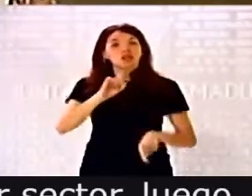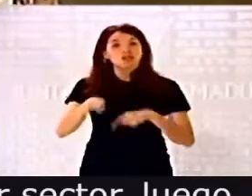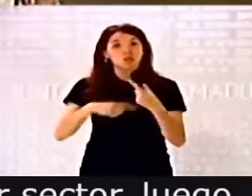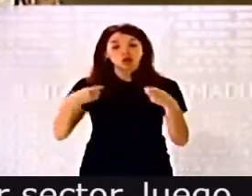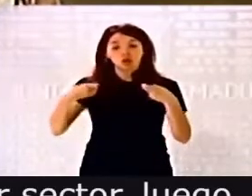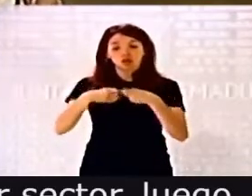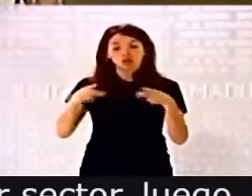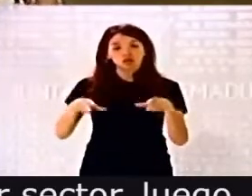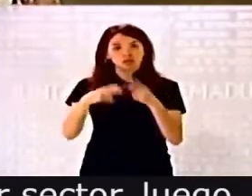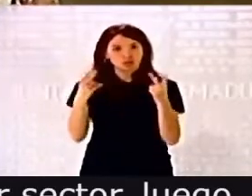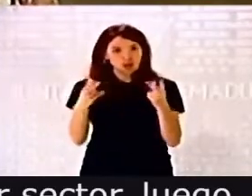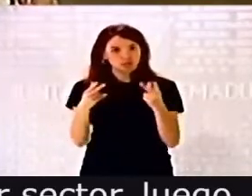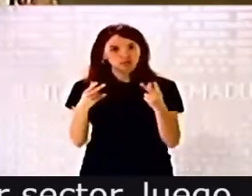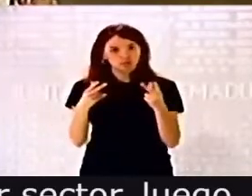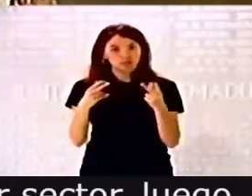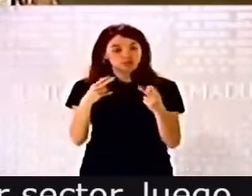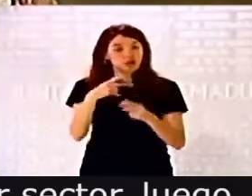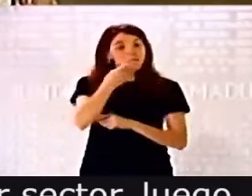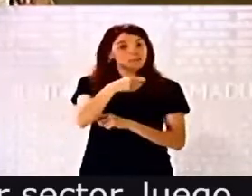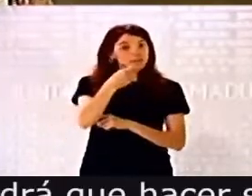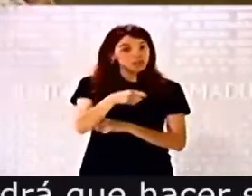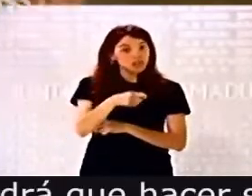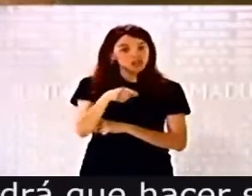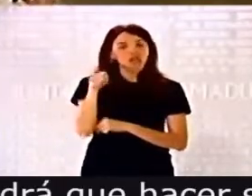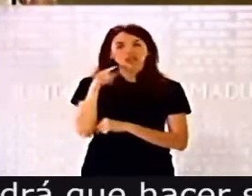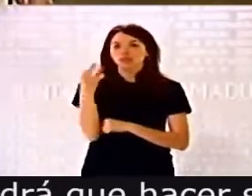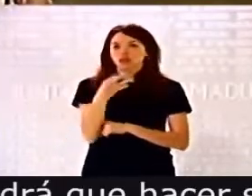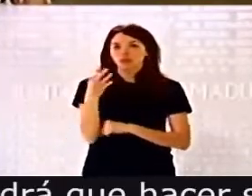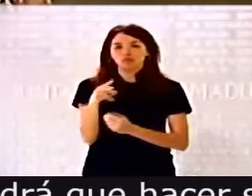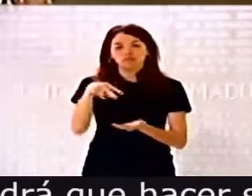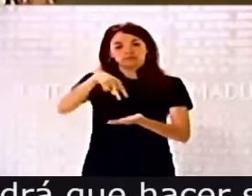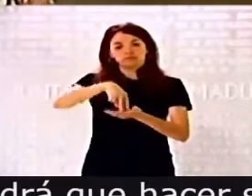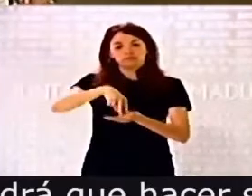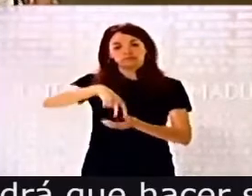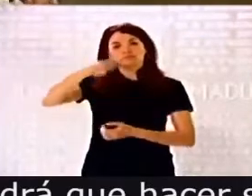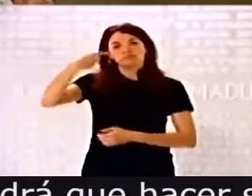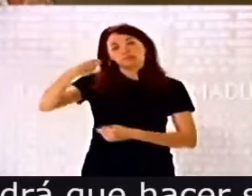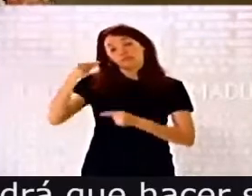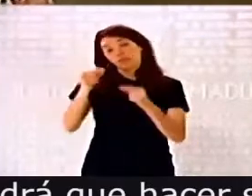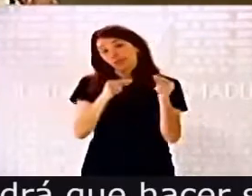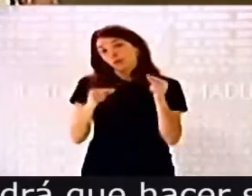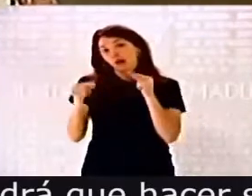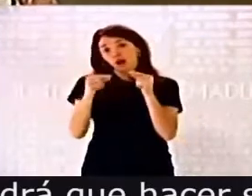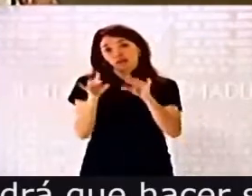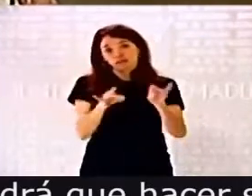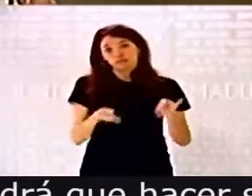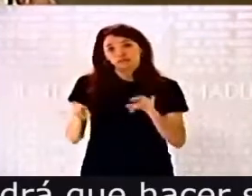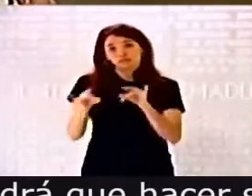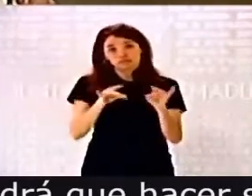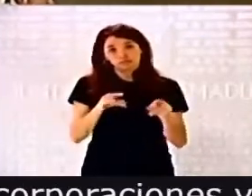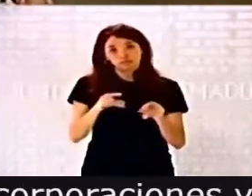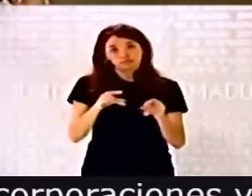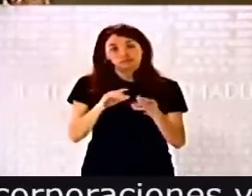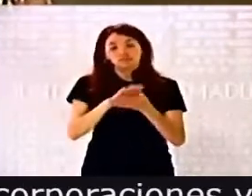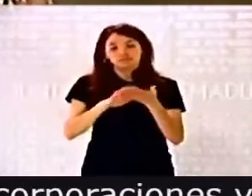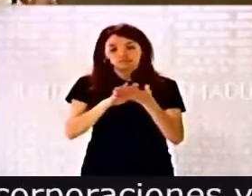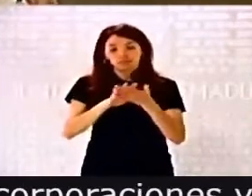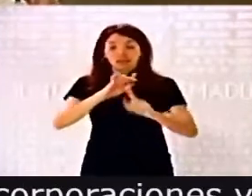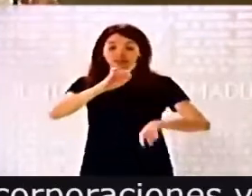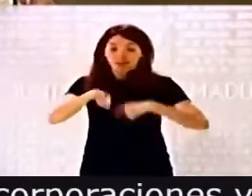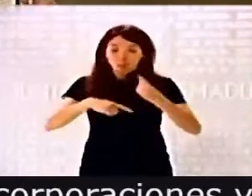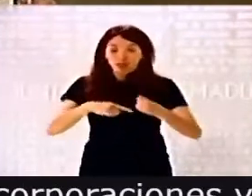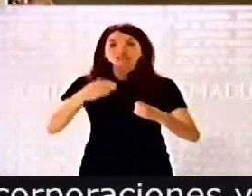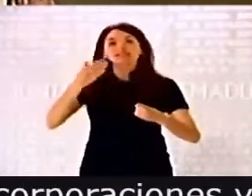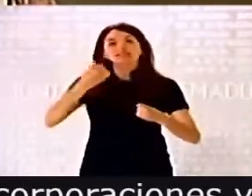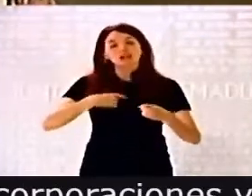presidente tendrá que hacer su debate del estado de la región y con todas las incorporaciones iremos a la concertación social y posteriormente